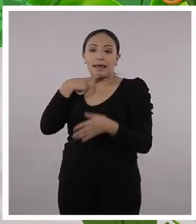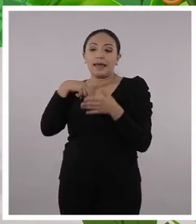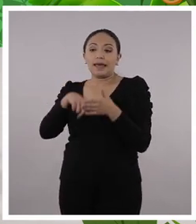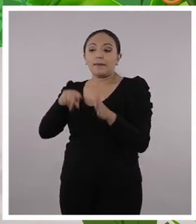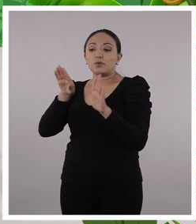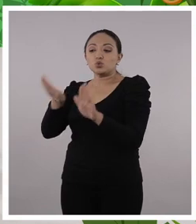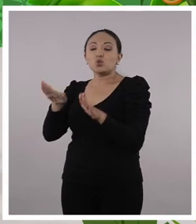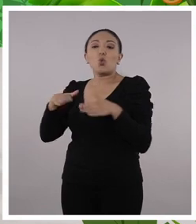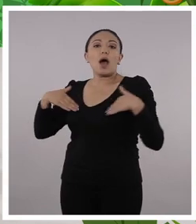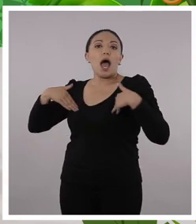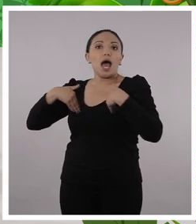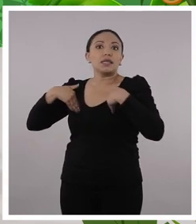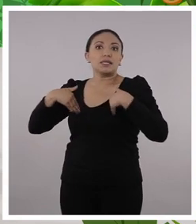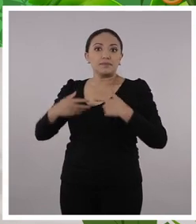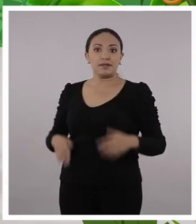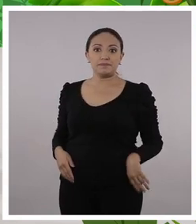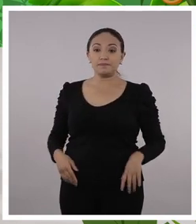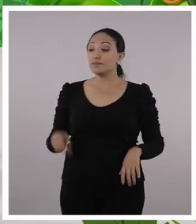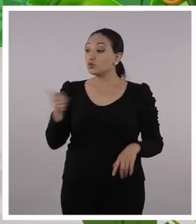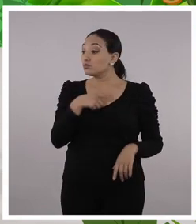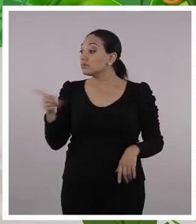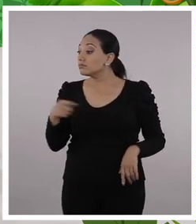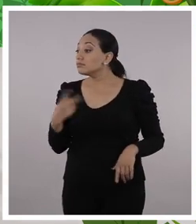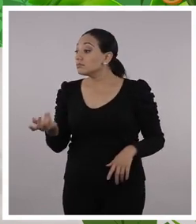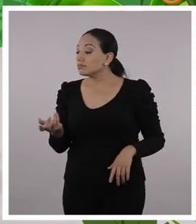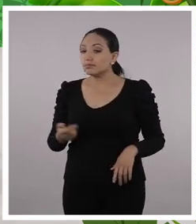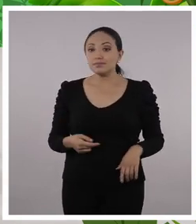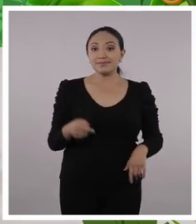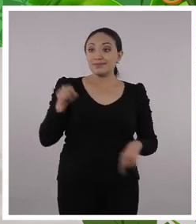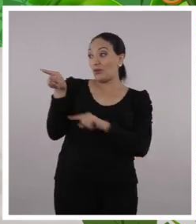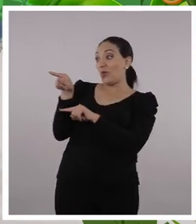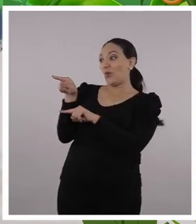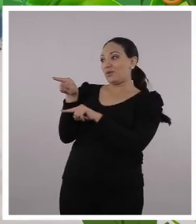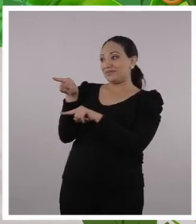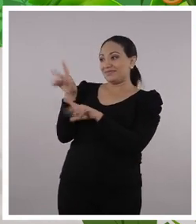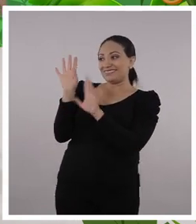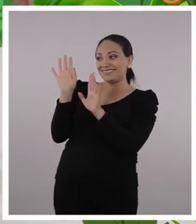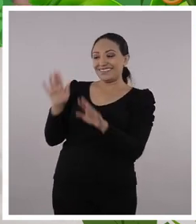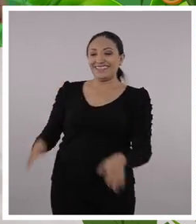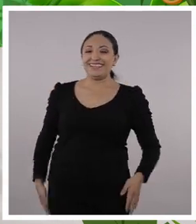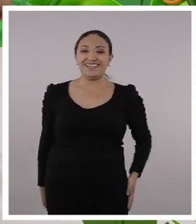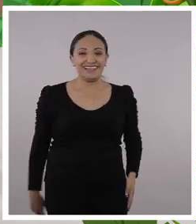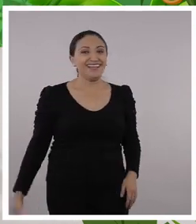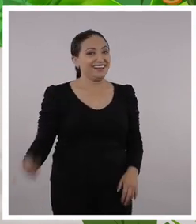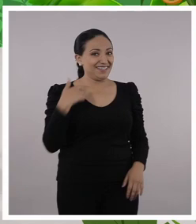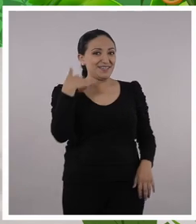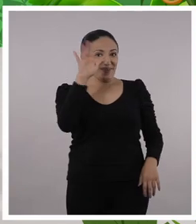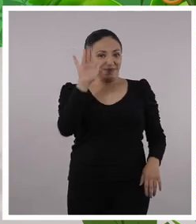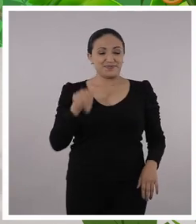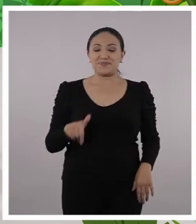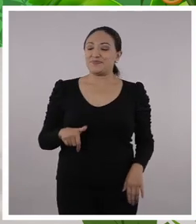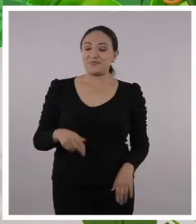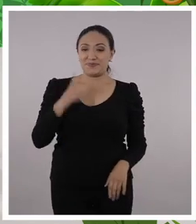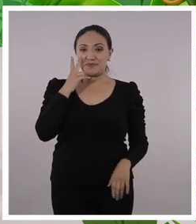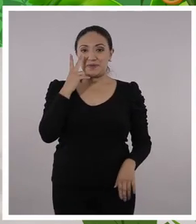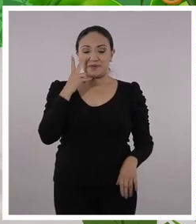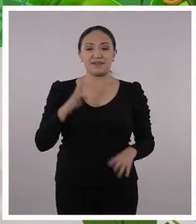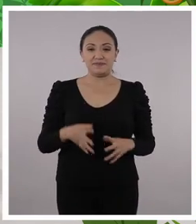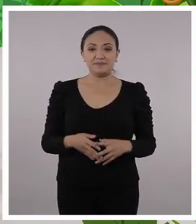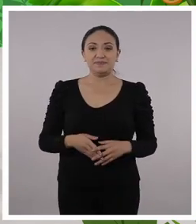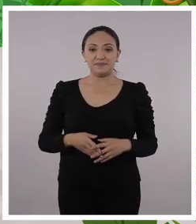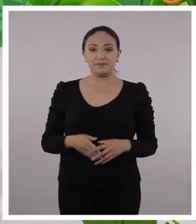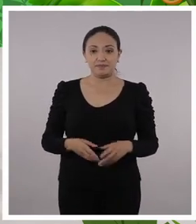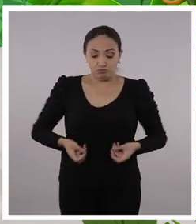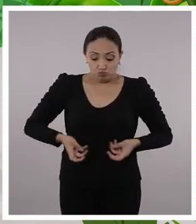que somos ese animal. ¡Wow! Está bien. ¿Quién empieza? ¡La profe Monse! Ok, empiezo yo. ¿Listos? Vamos a ver,